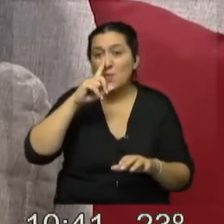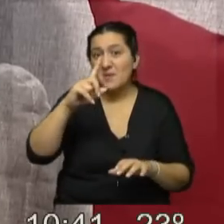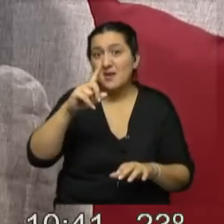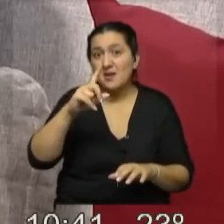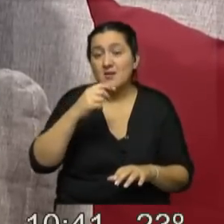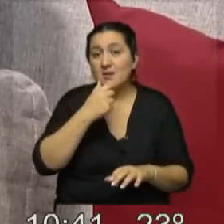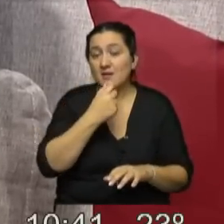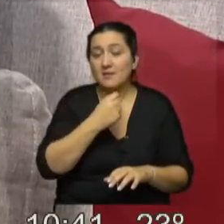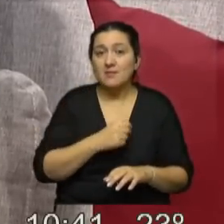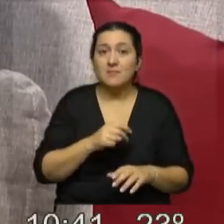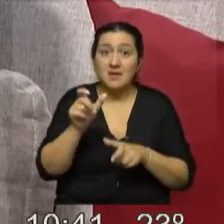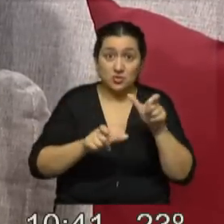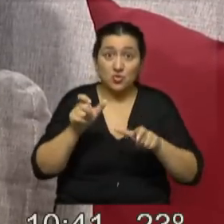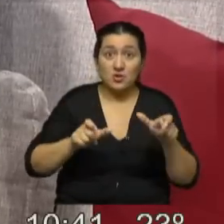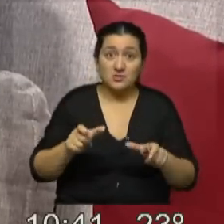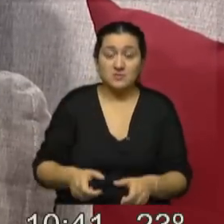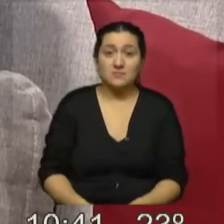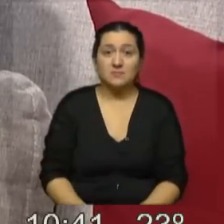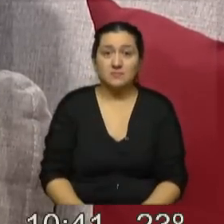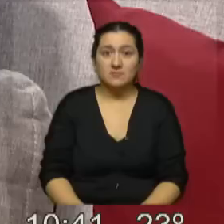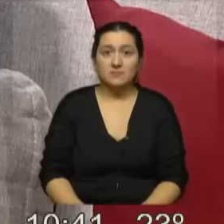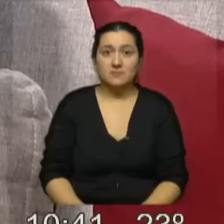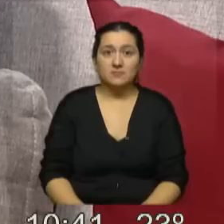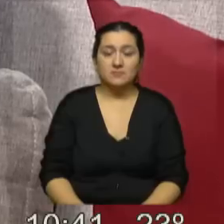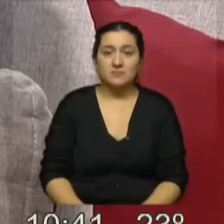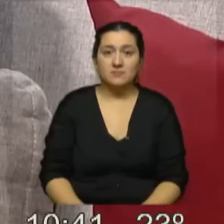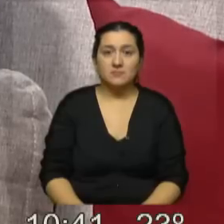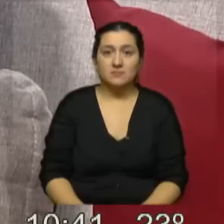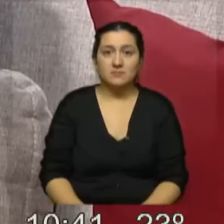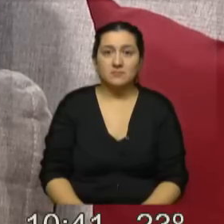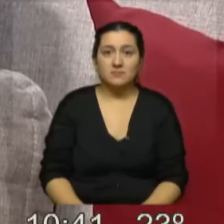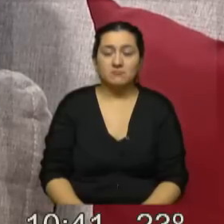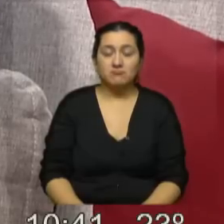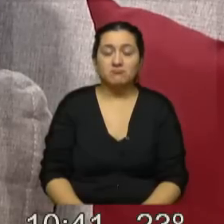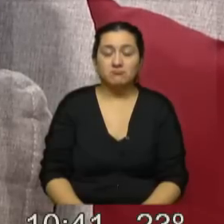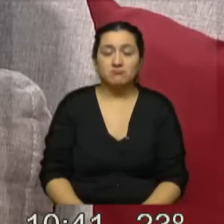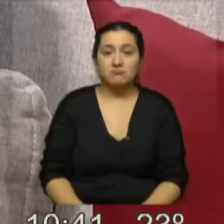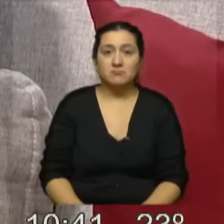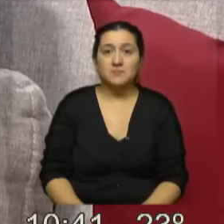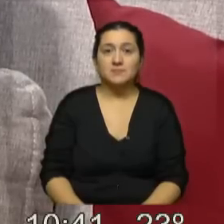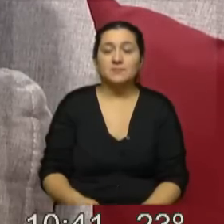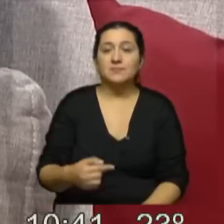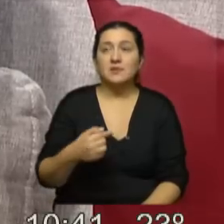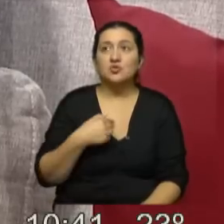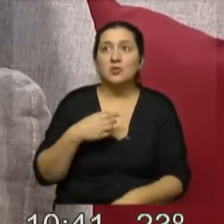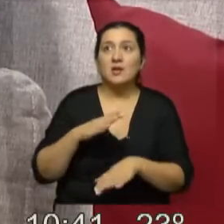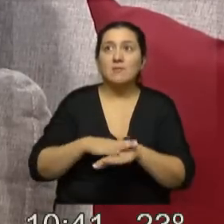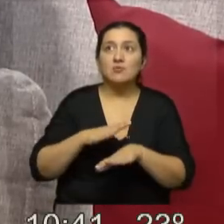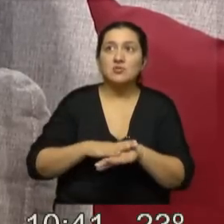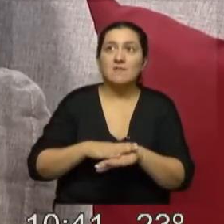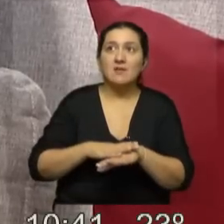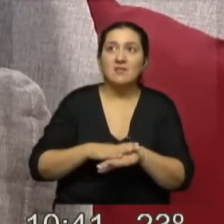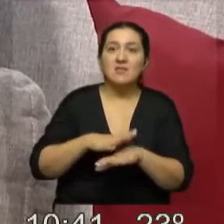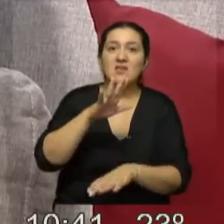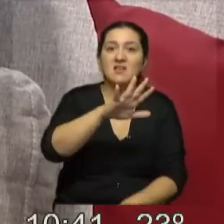este 18.000 personas por lo menos este sí y a mi cargo directo unos 500